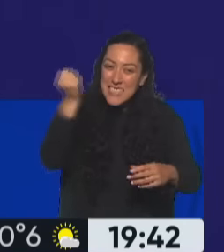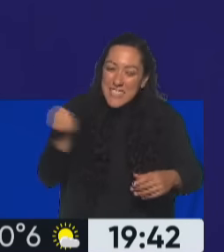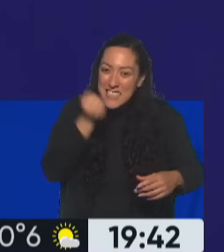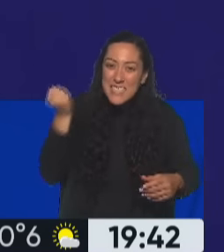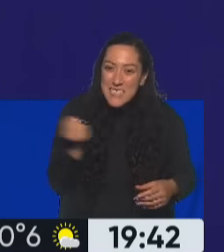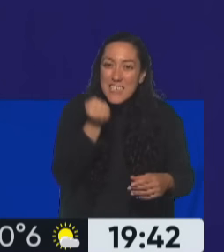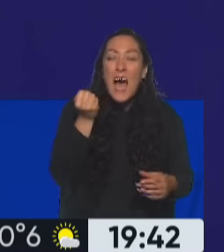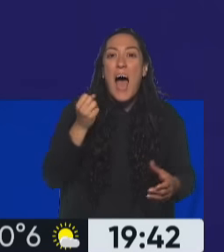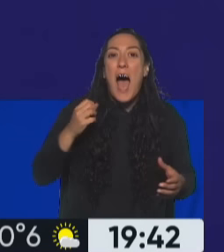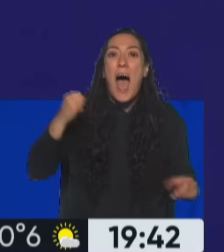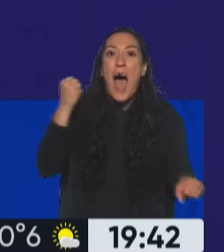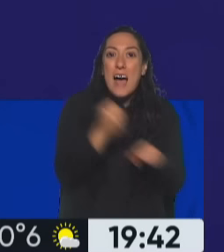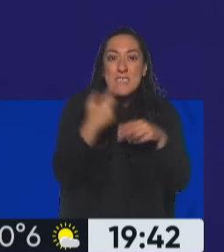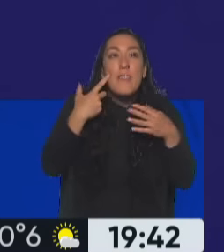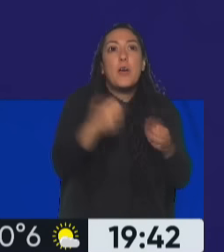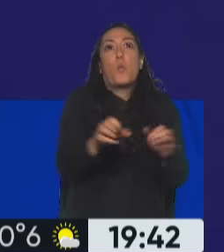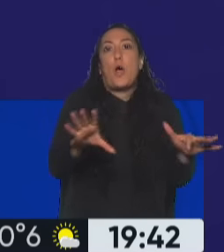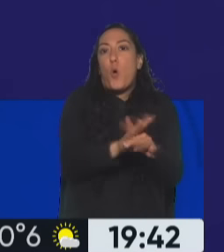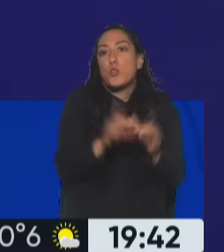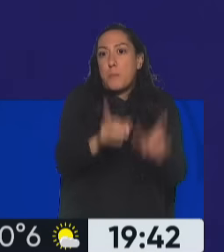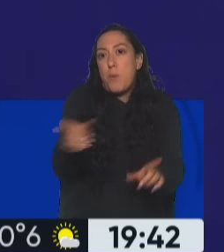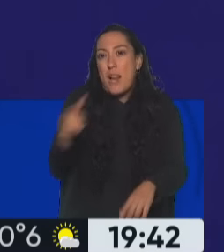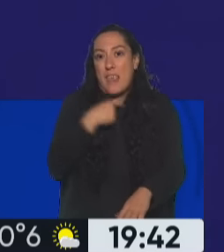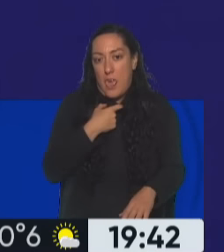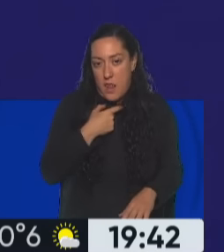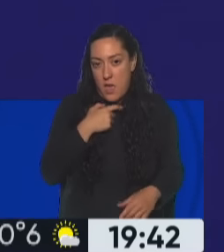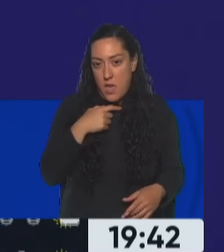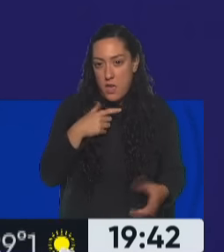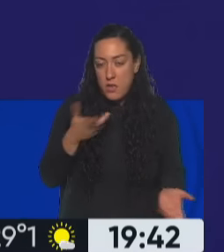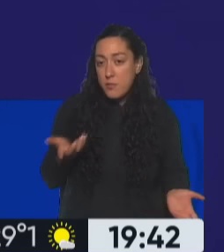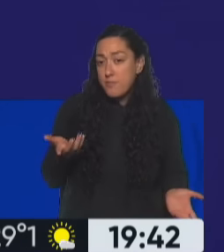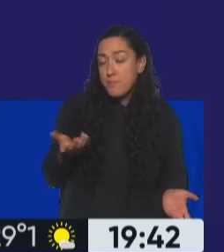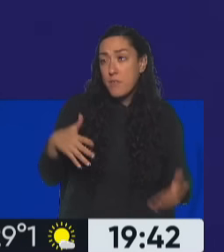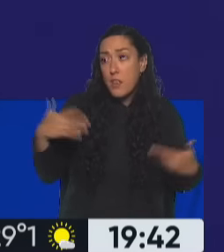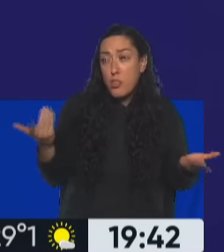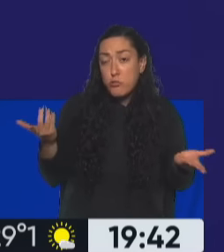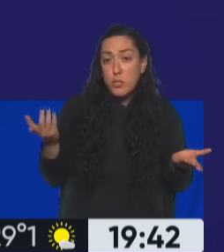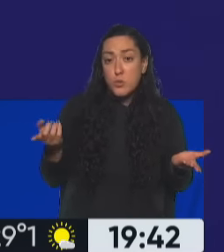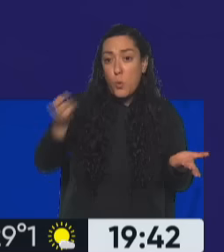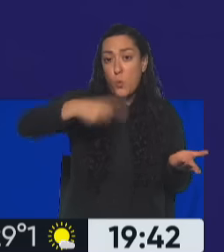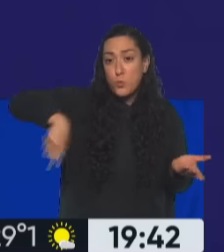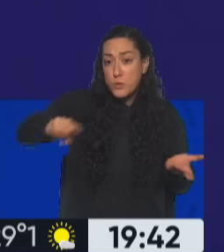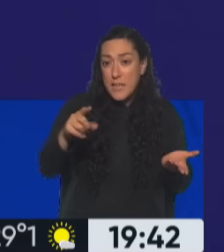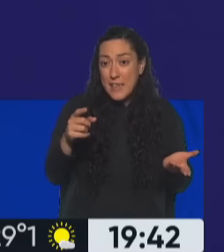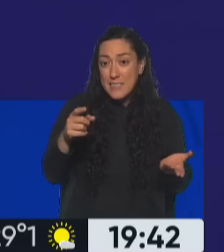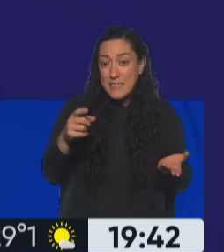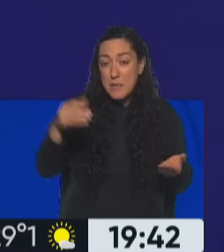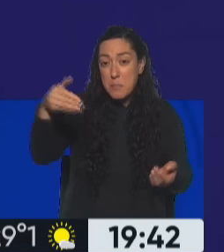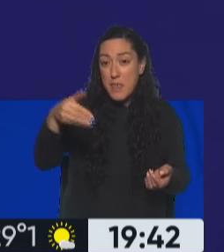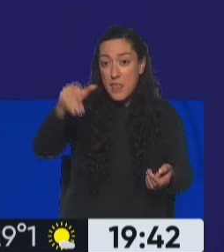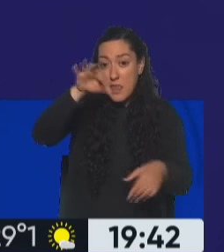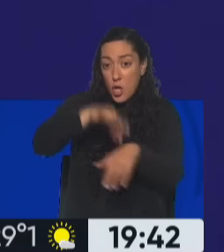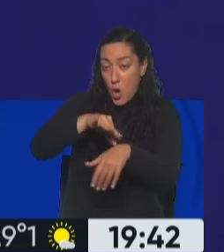diagnóstico sea el que él quiere. Bueno, eso, digamos, la pregunta es, ¿ustedes irían a atenderse a ese